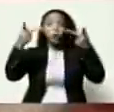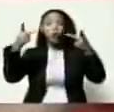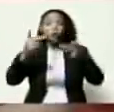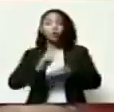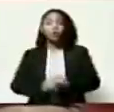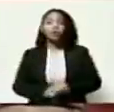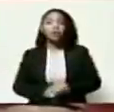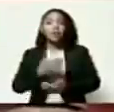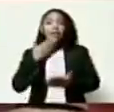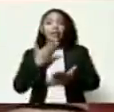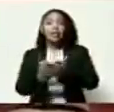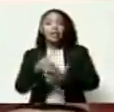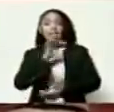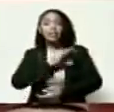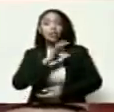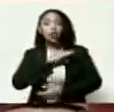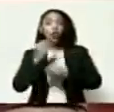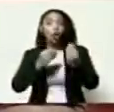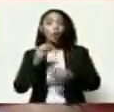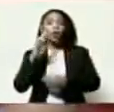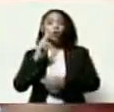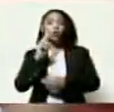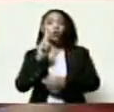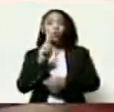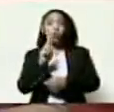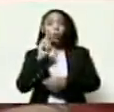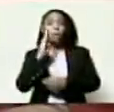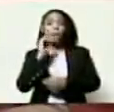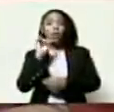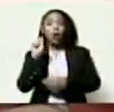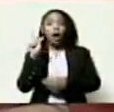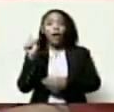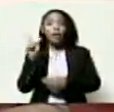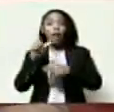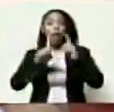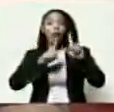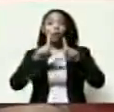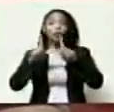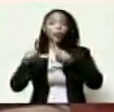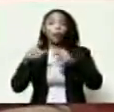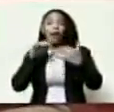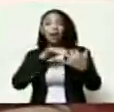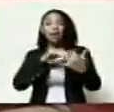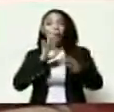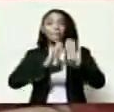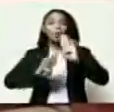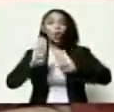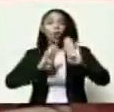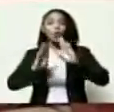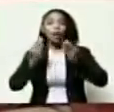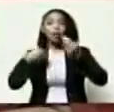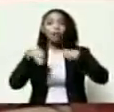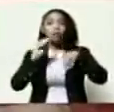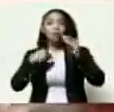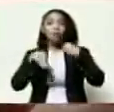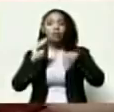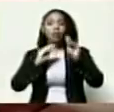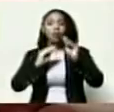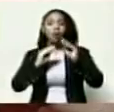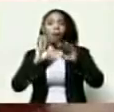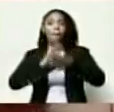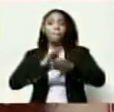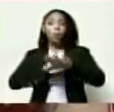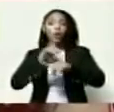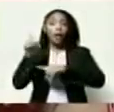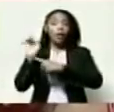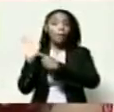gracias a un señor como Narco Rubio, que allá había laboratorios para guerra biológica y química. Porque fue él el que